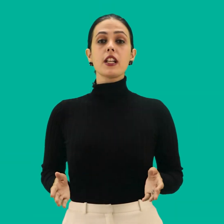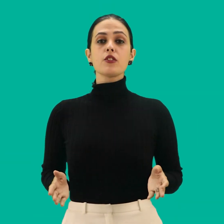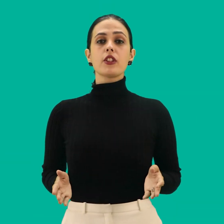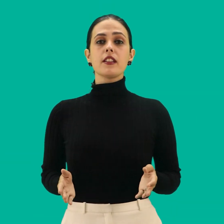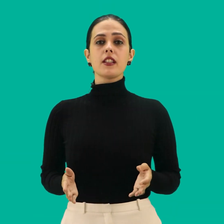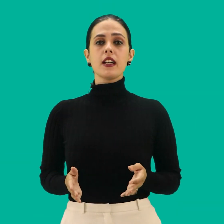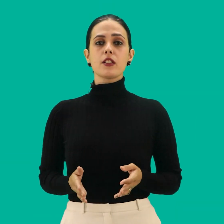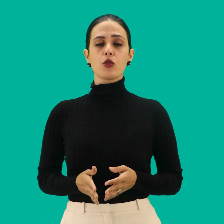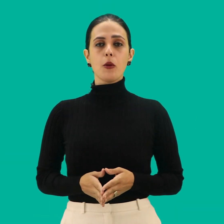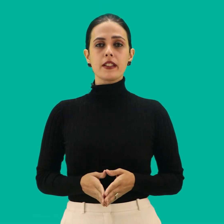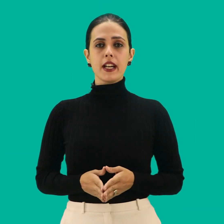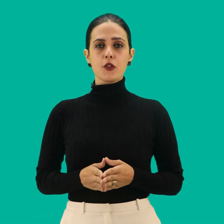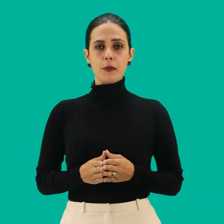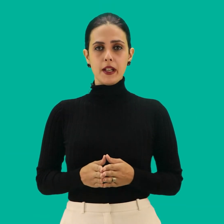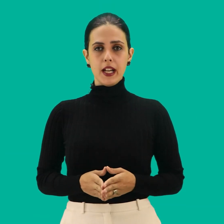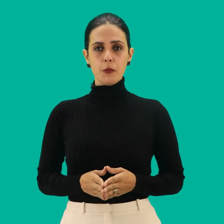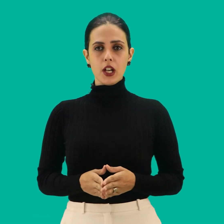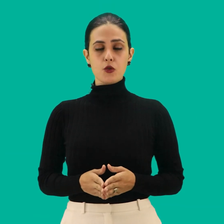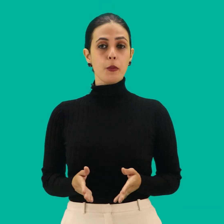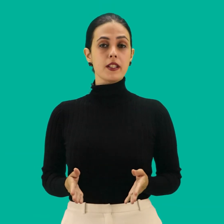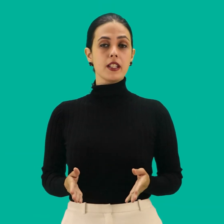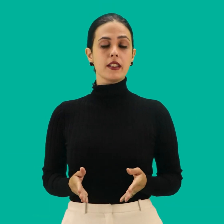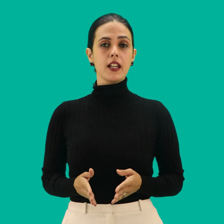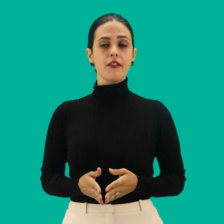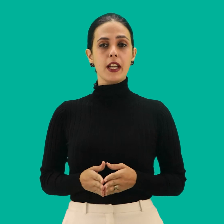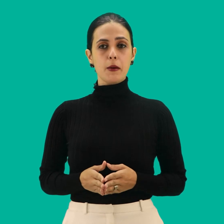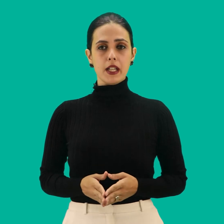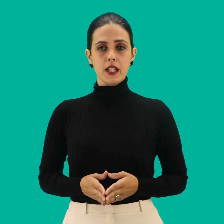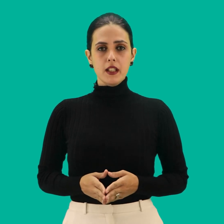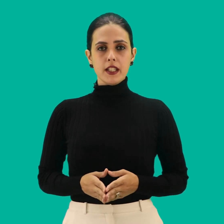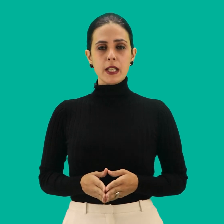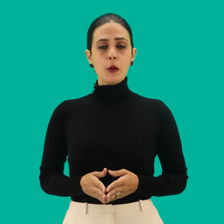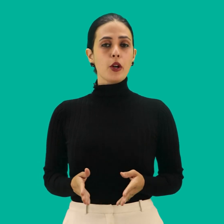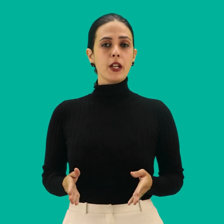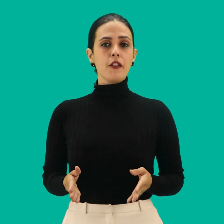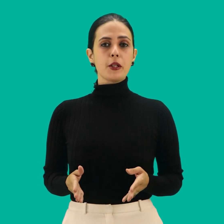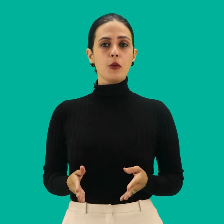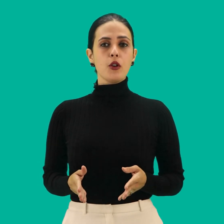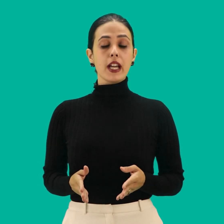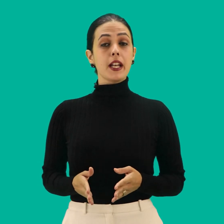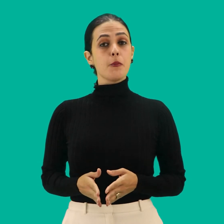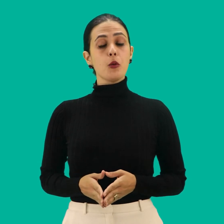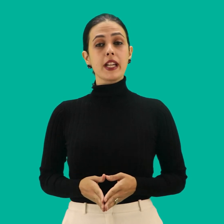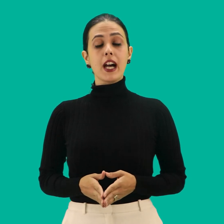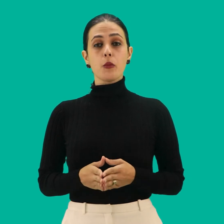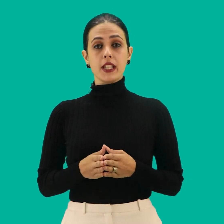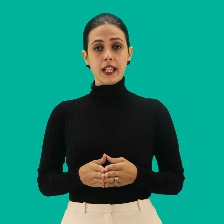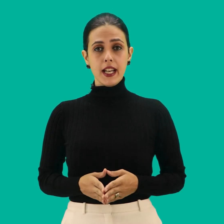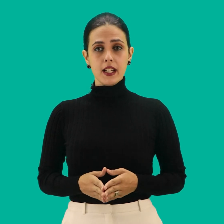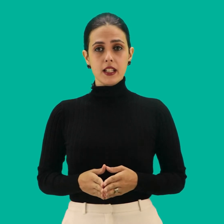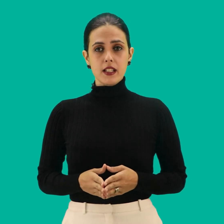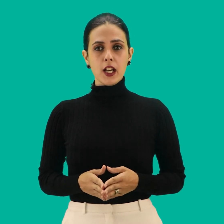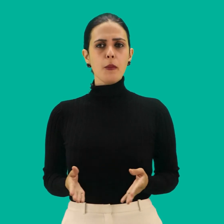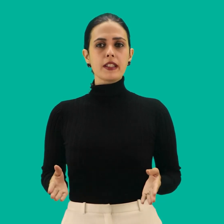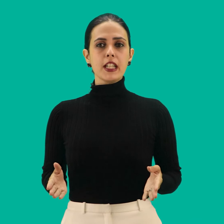En otras noticias, en su comentario semanal por la Super 7 FM, Guillermo Moreno afirmó que la República